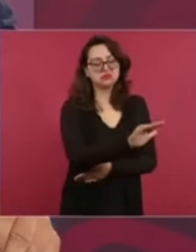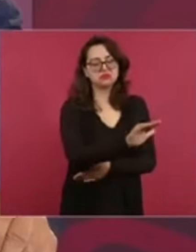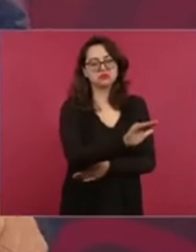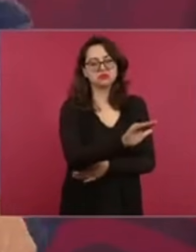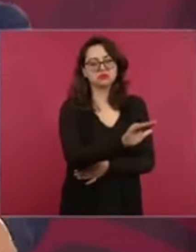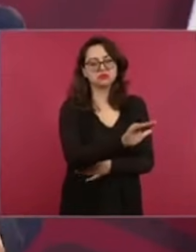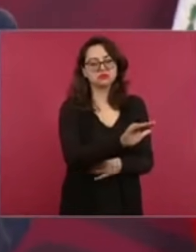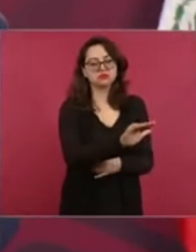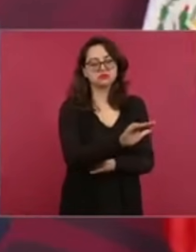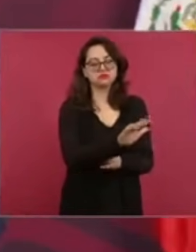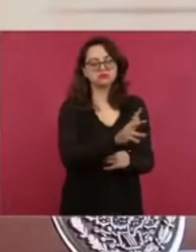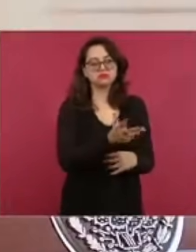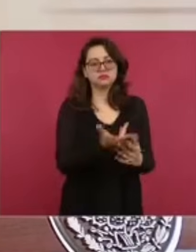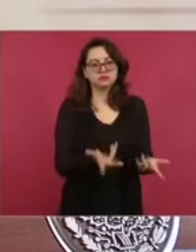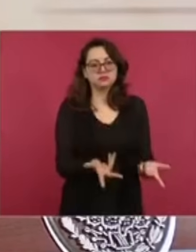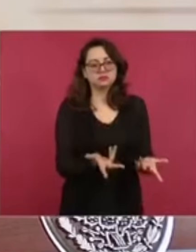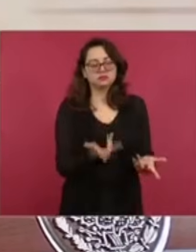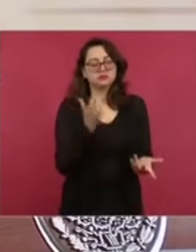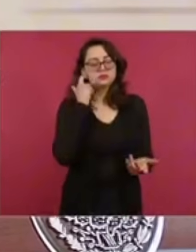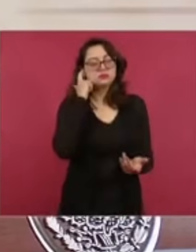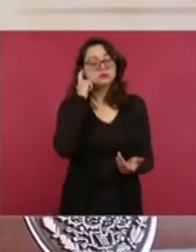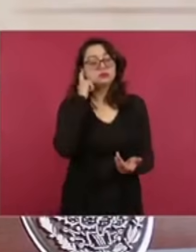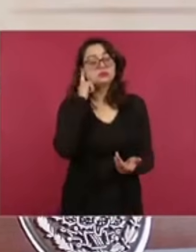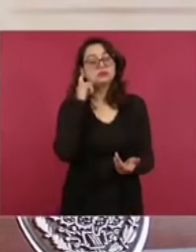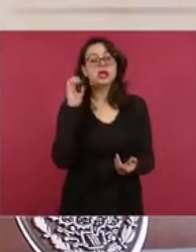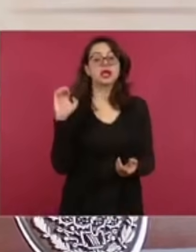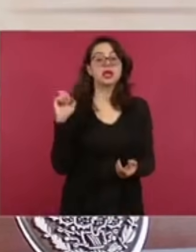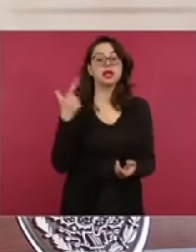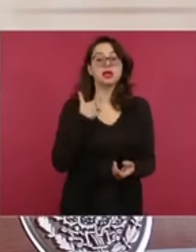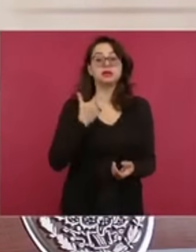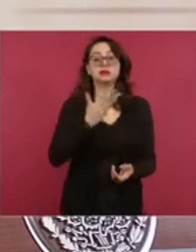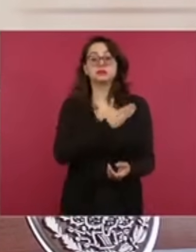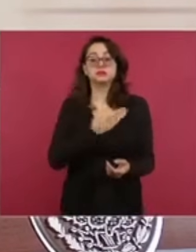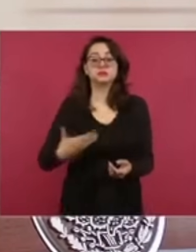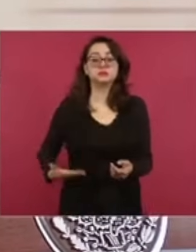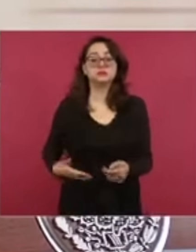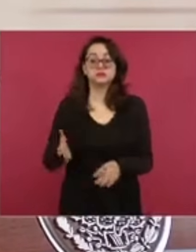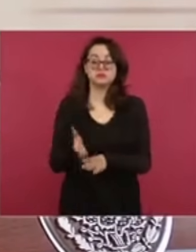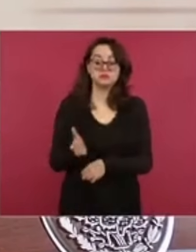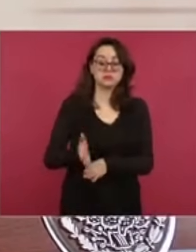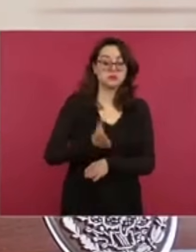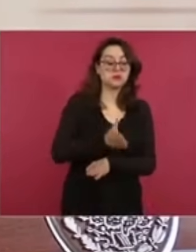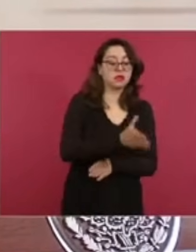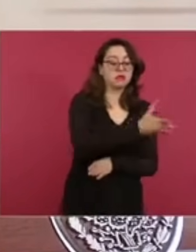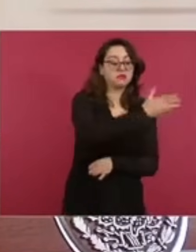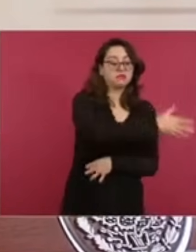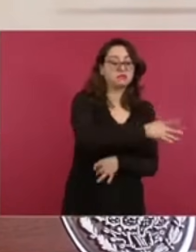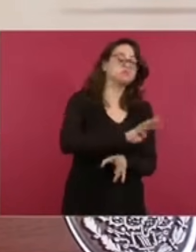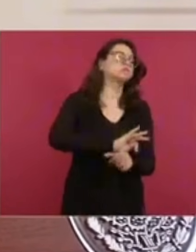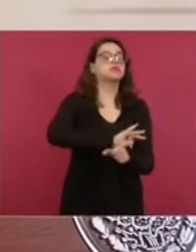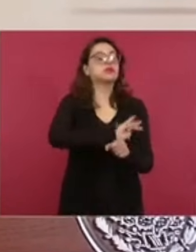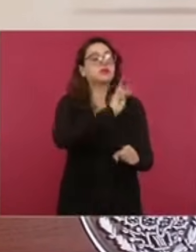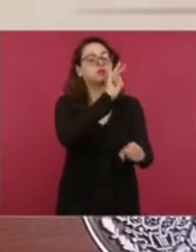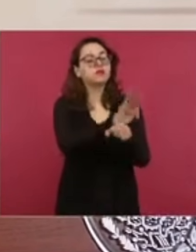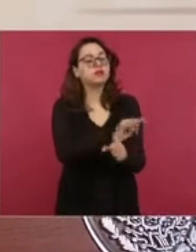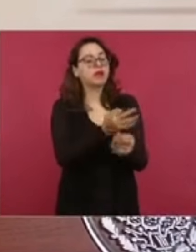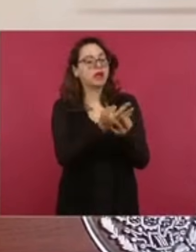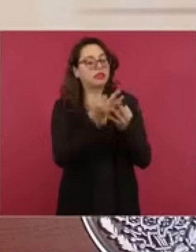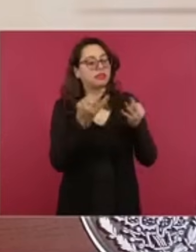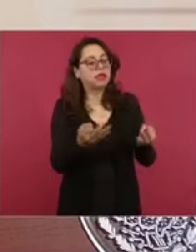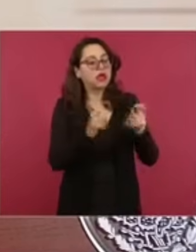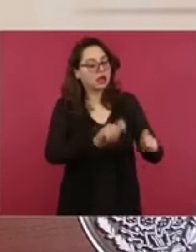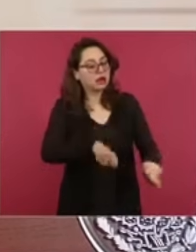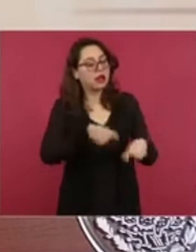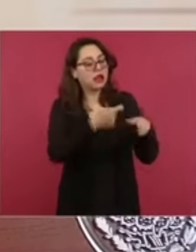le regresaran eh tierras que se les habían